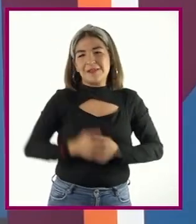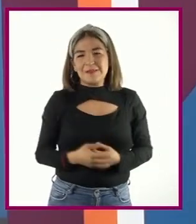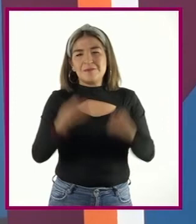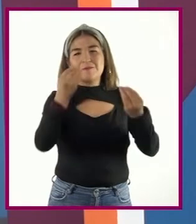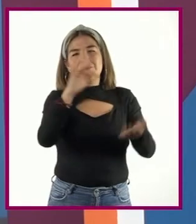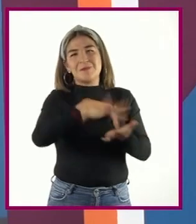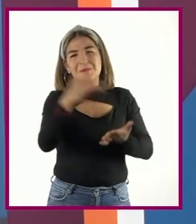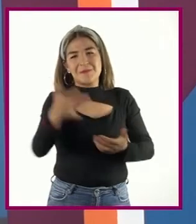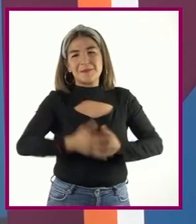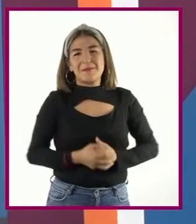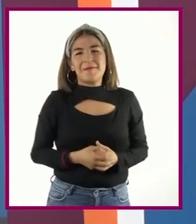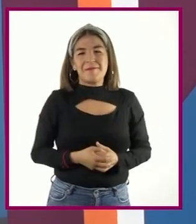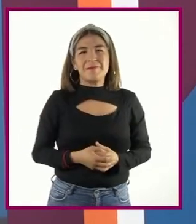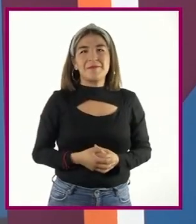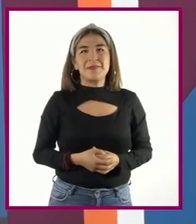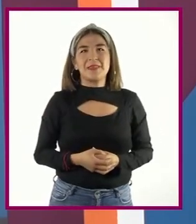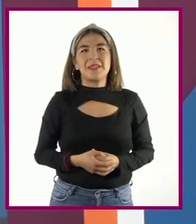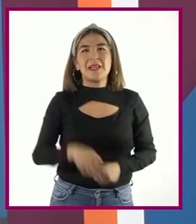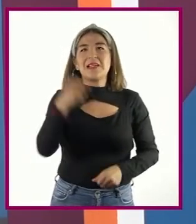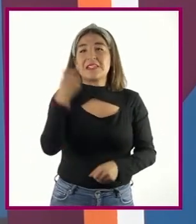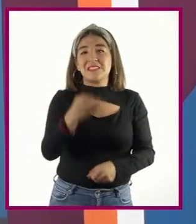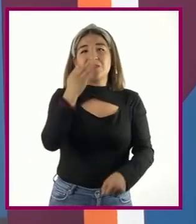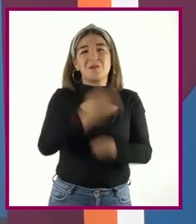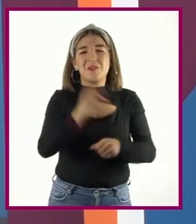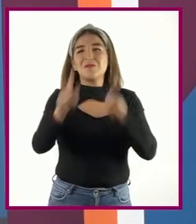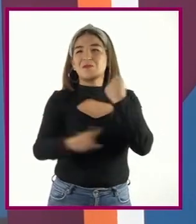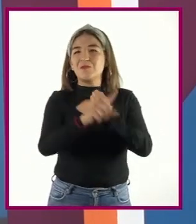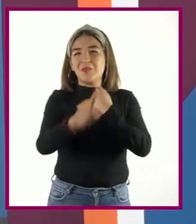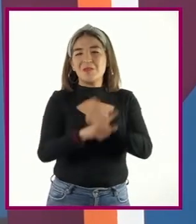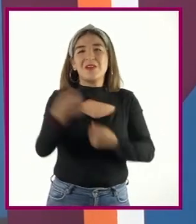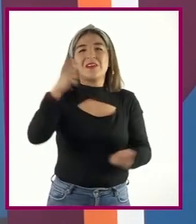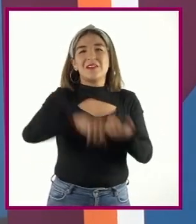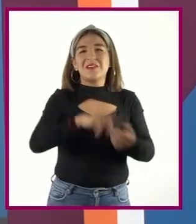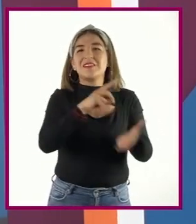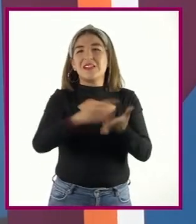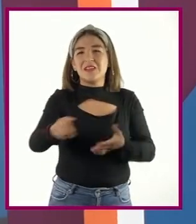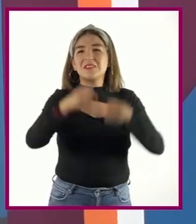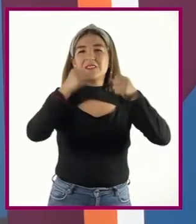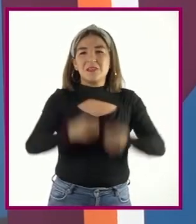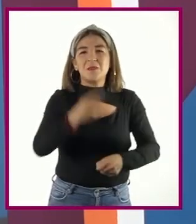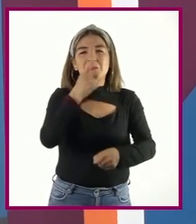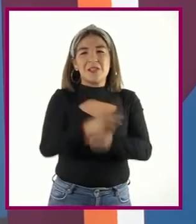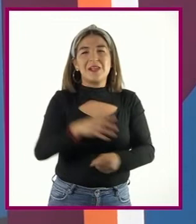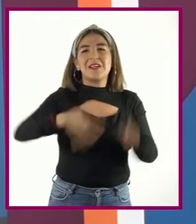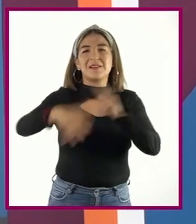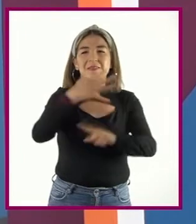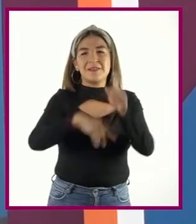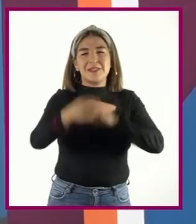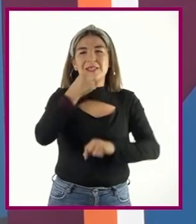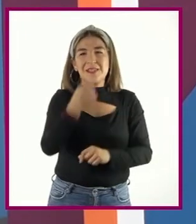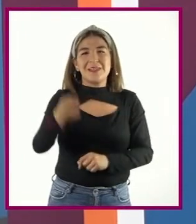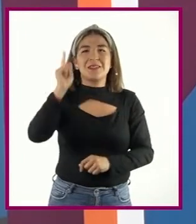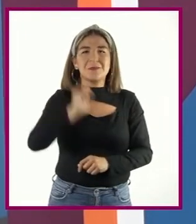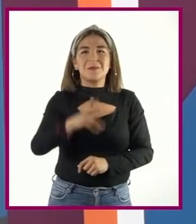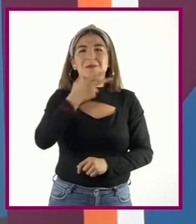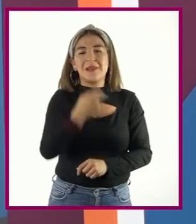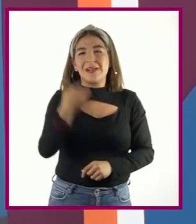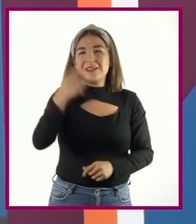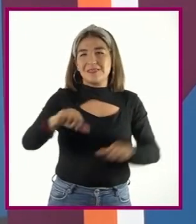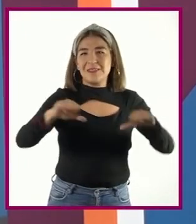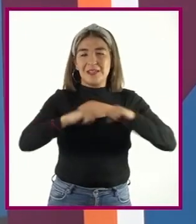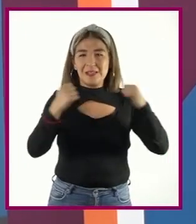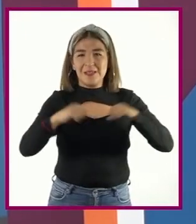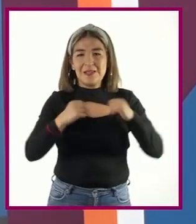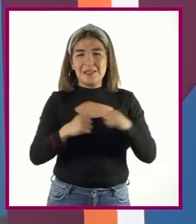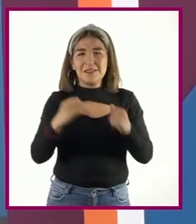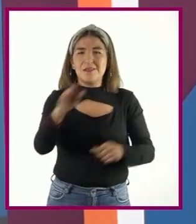Muchísimas gracias. Las situaciones que afectan el derecho a la seguridad de las niñas, los niños y los